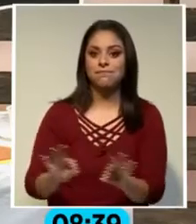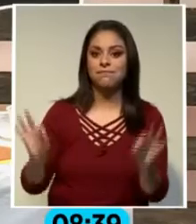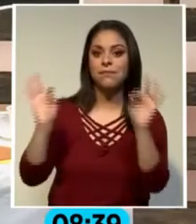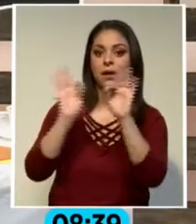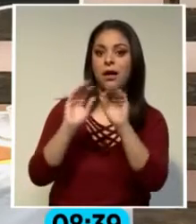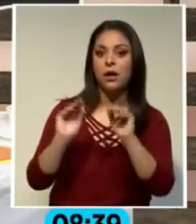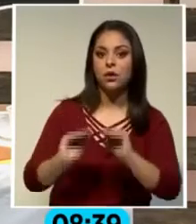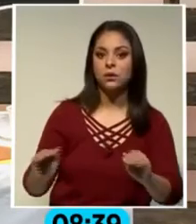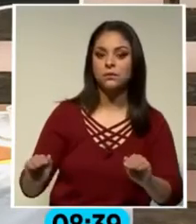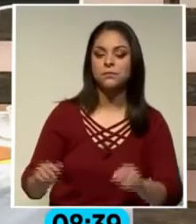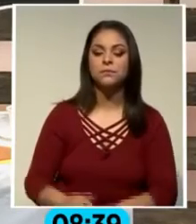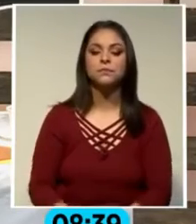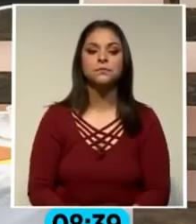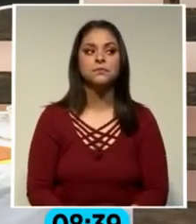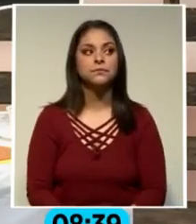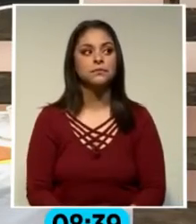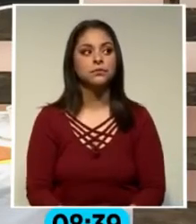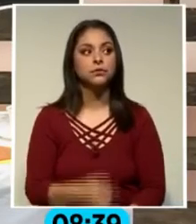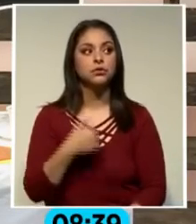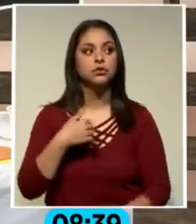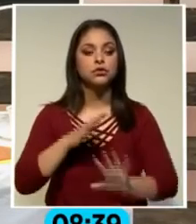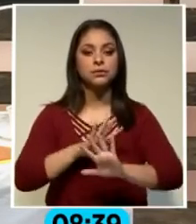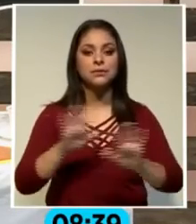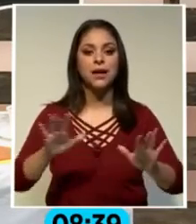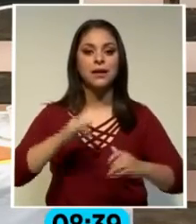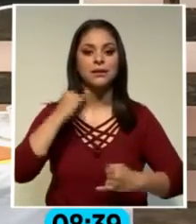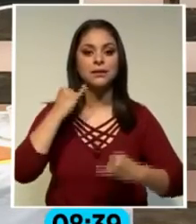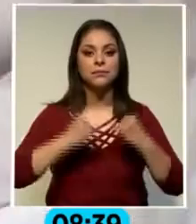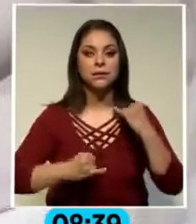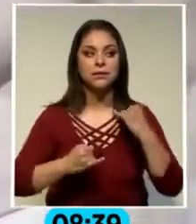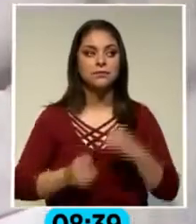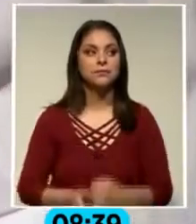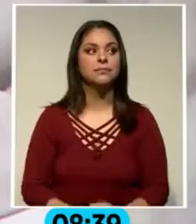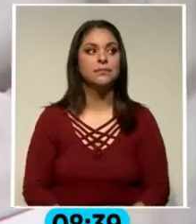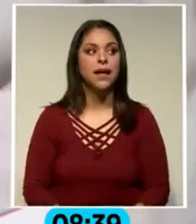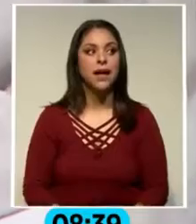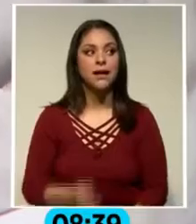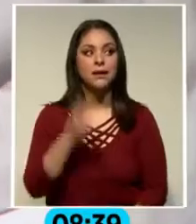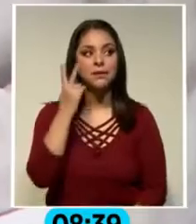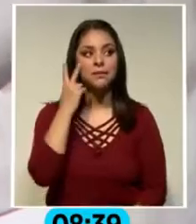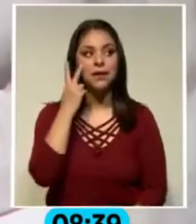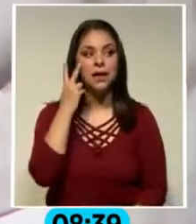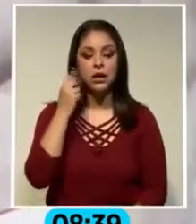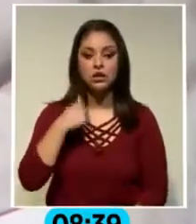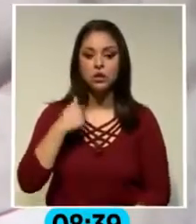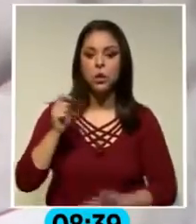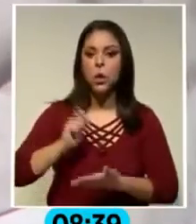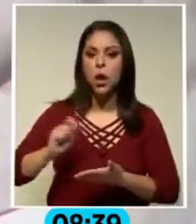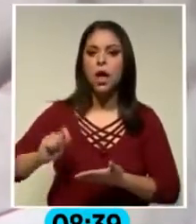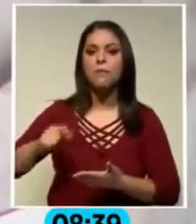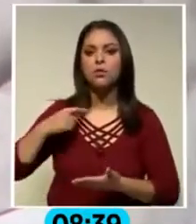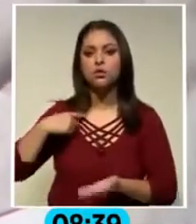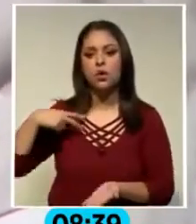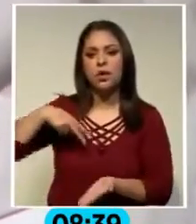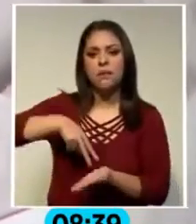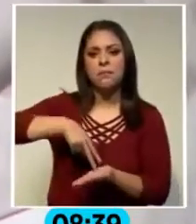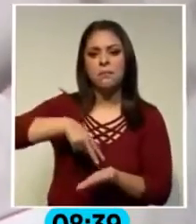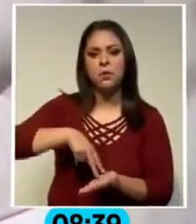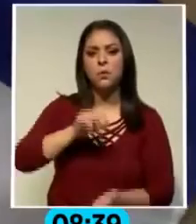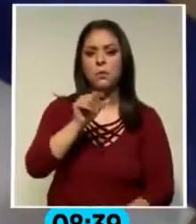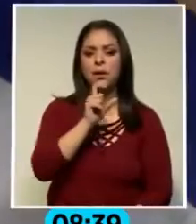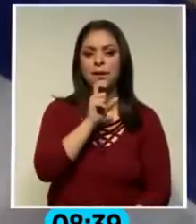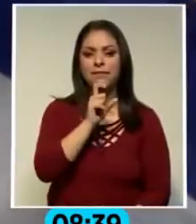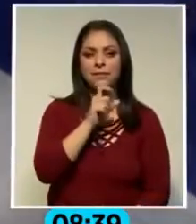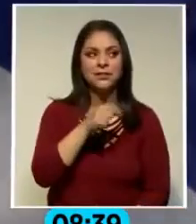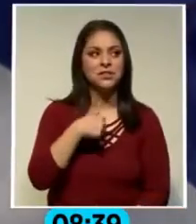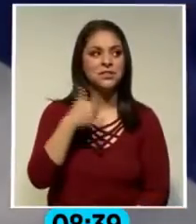terminé. ¿Ya terminaste? Okay, sí. Bueno, yo estoy aquí coloreando. Es que colorear de pie, vieras que se me hace un poquitillo difícil. Sí. Sí, yo